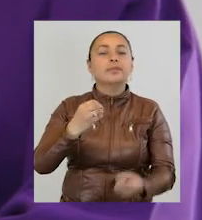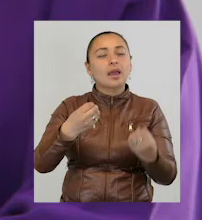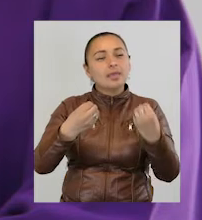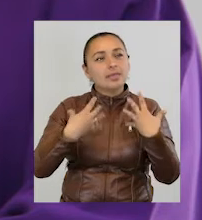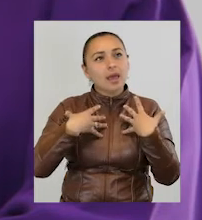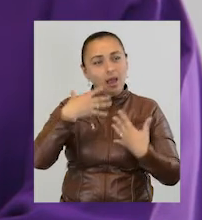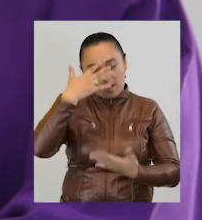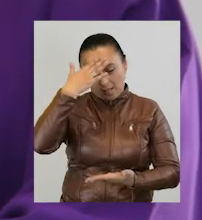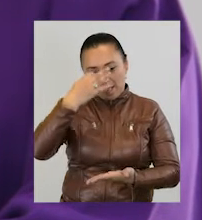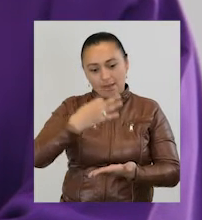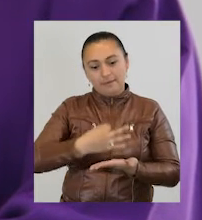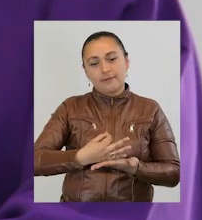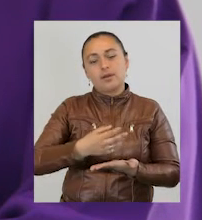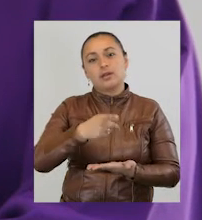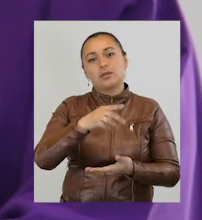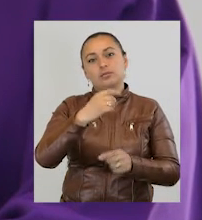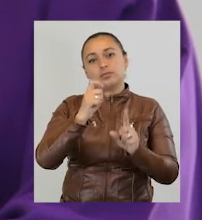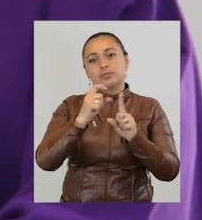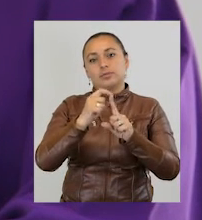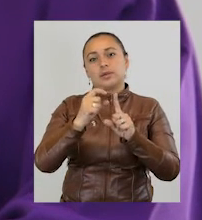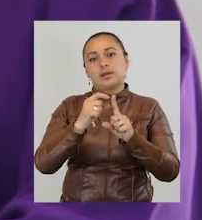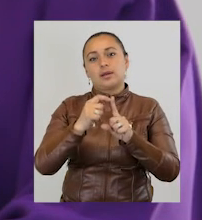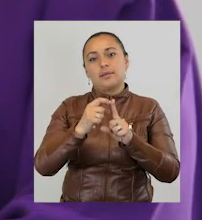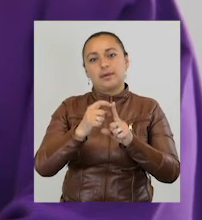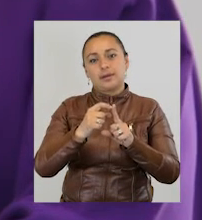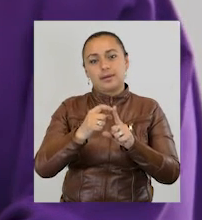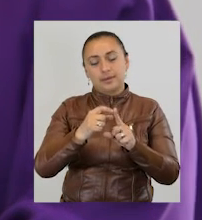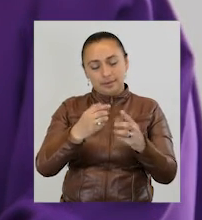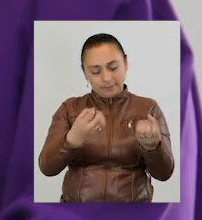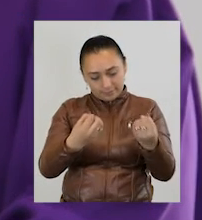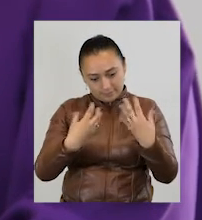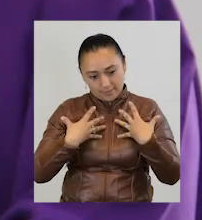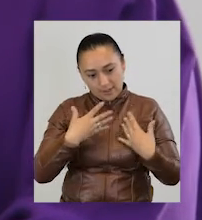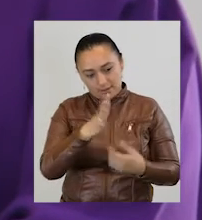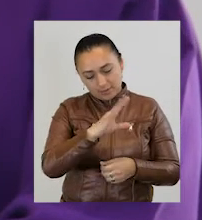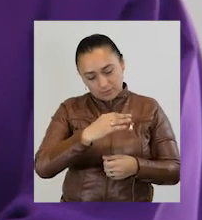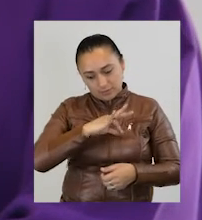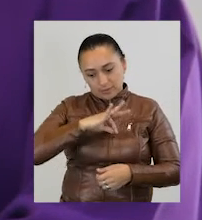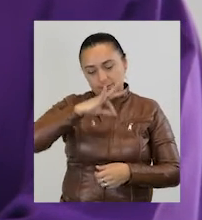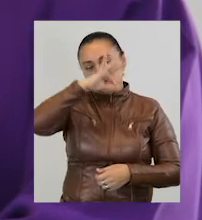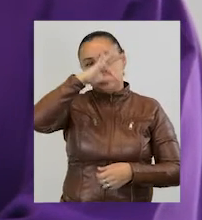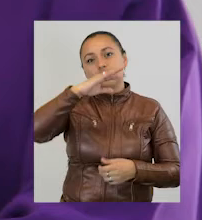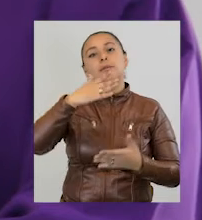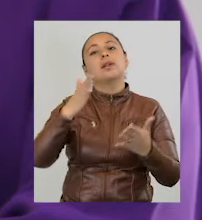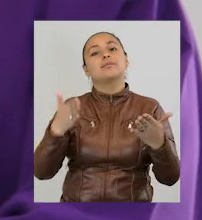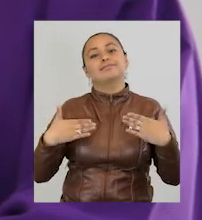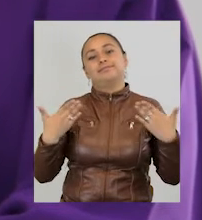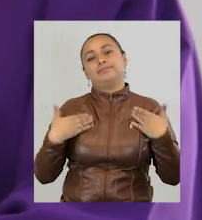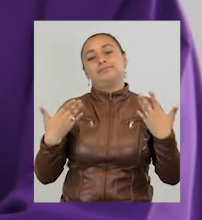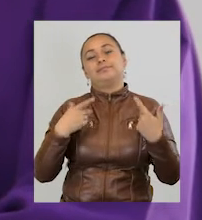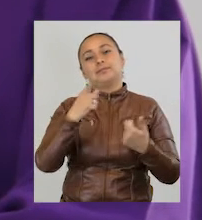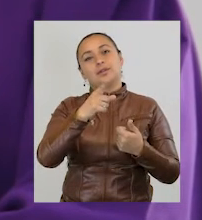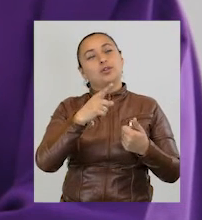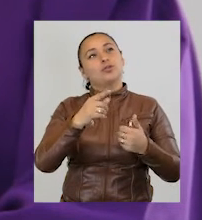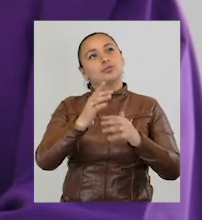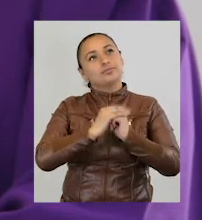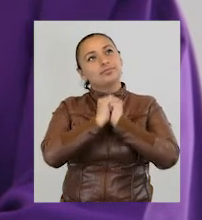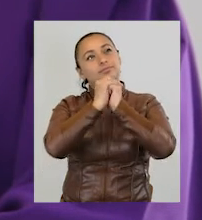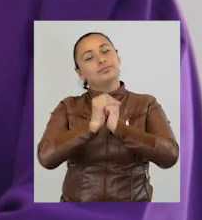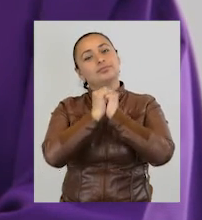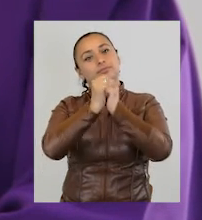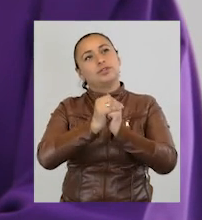Alimenta nuestra fe con tu palabra y purifica los ojos de nuestro espíritu para que podamos alegrarnos en